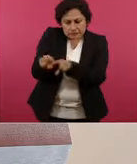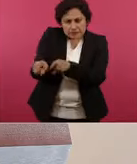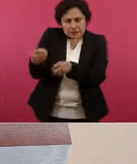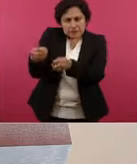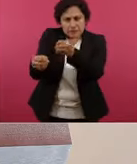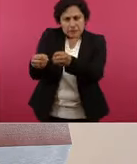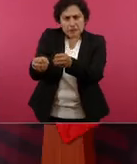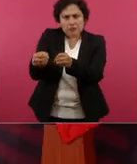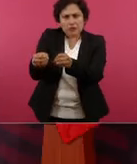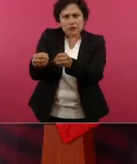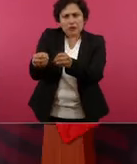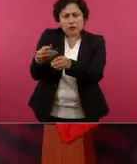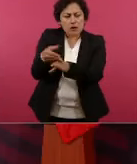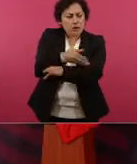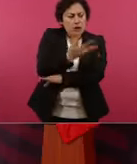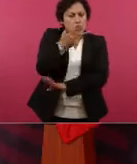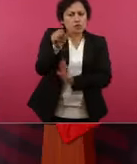un expediente.